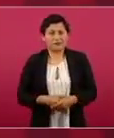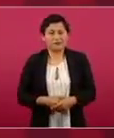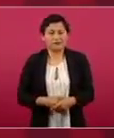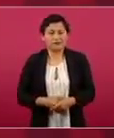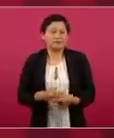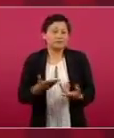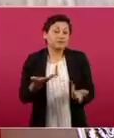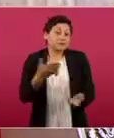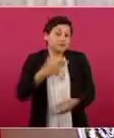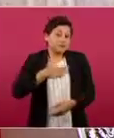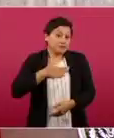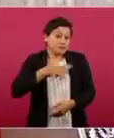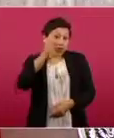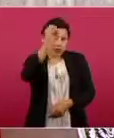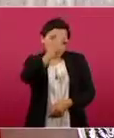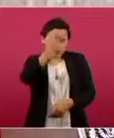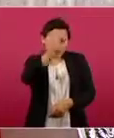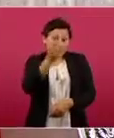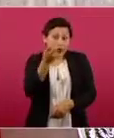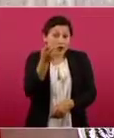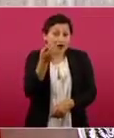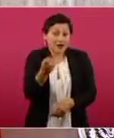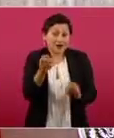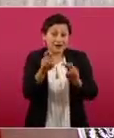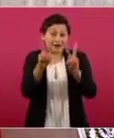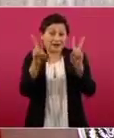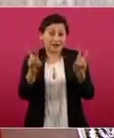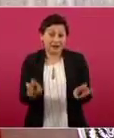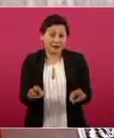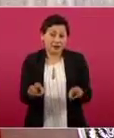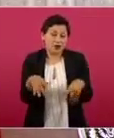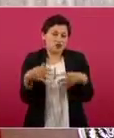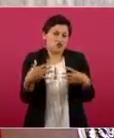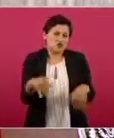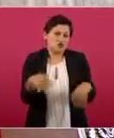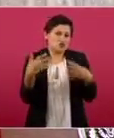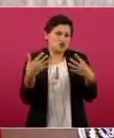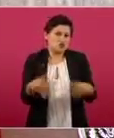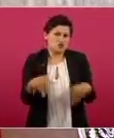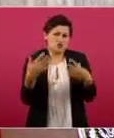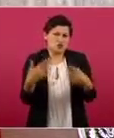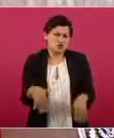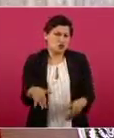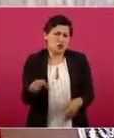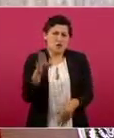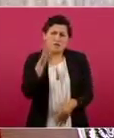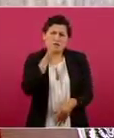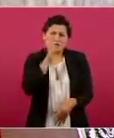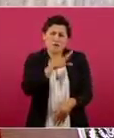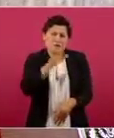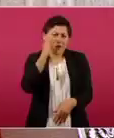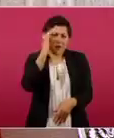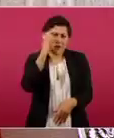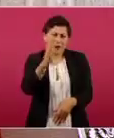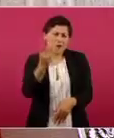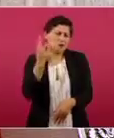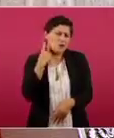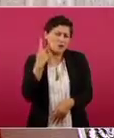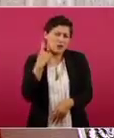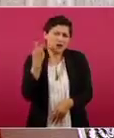pues son lácaras de la política del viejo régimen,